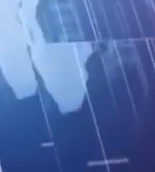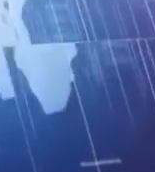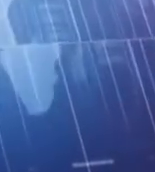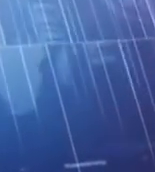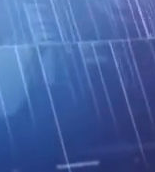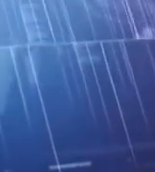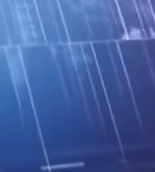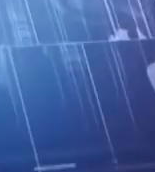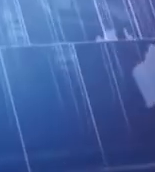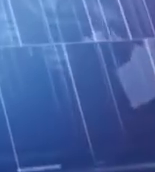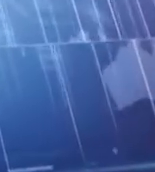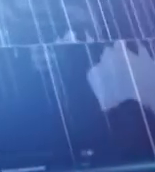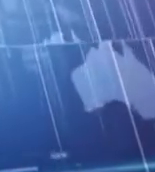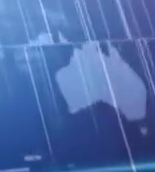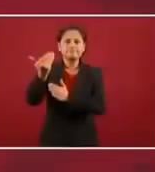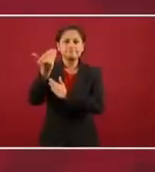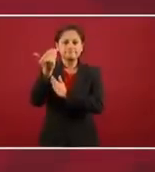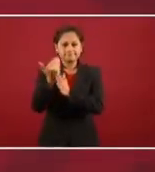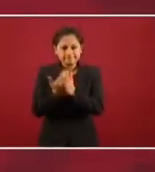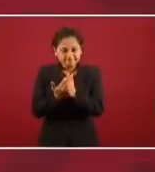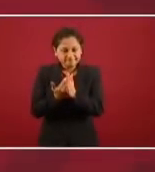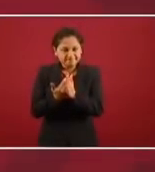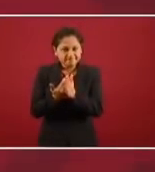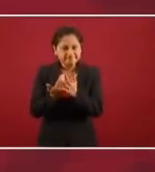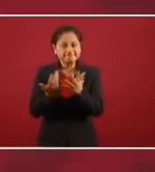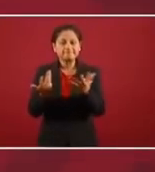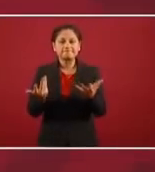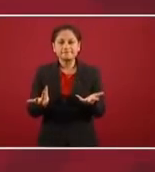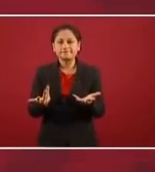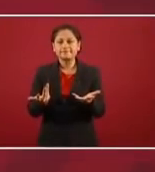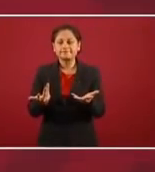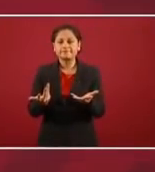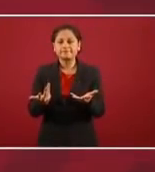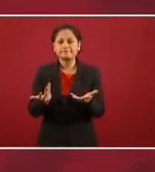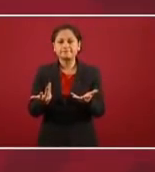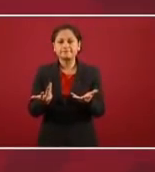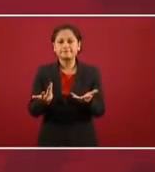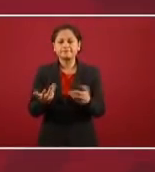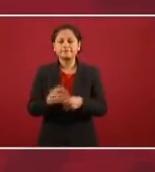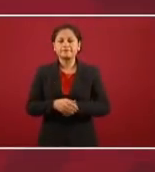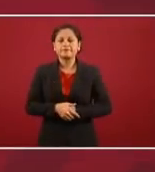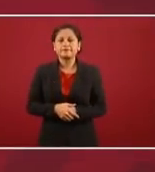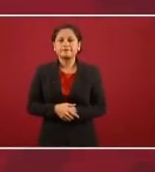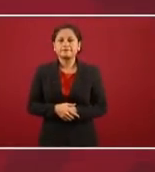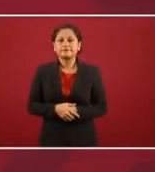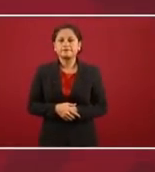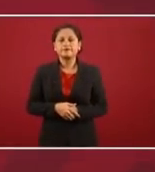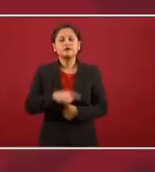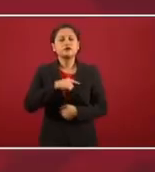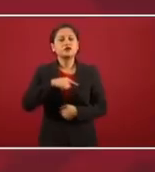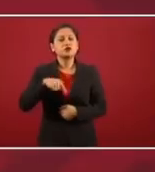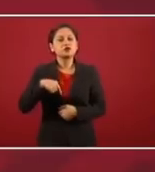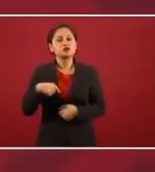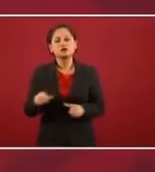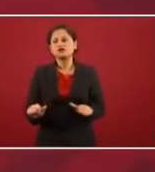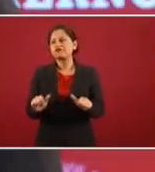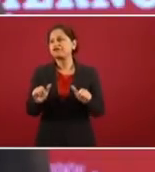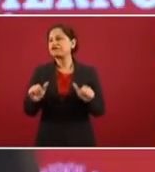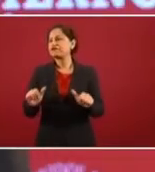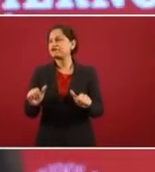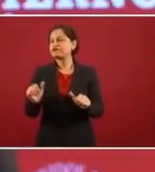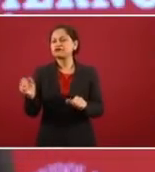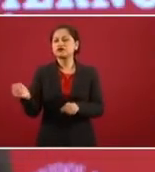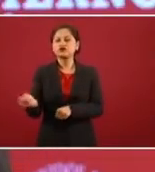crecimiento económico. Así lo dijo López Obrador. Tuvimos la fortuna de firmar el